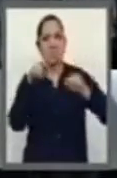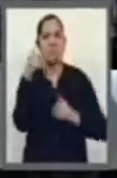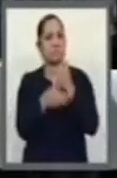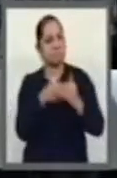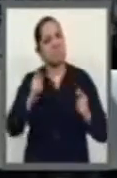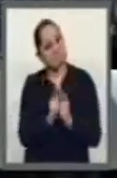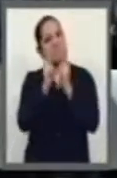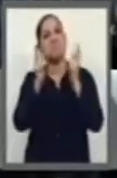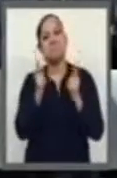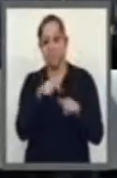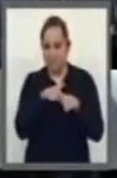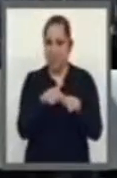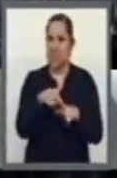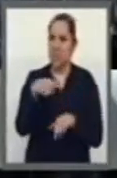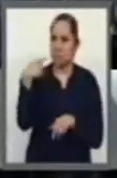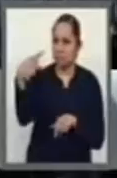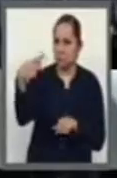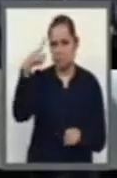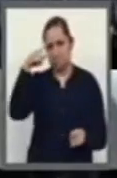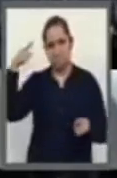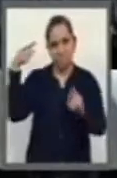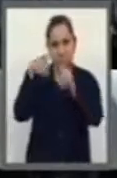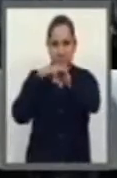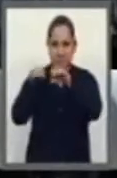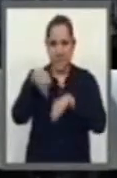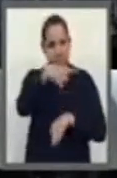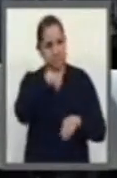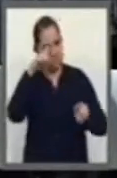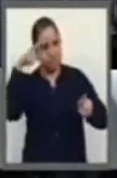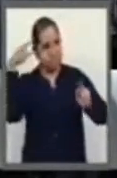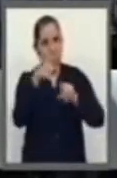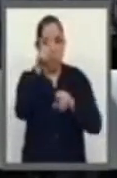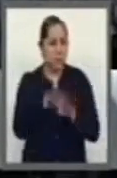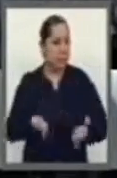respectivos espacios de lucha, siempre pensando por el bien del país.